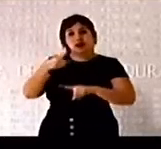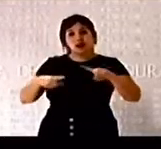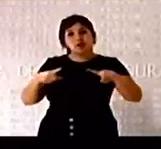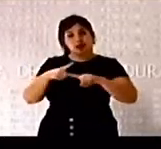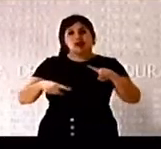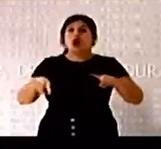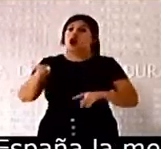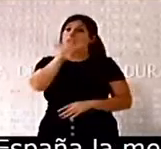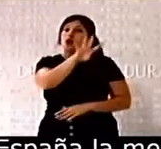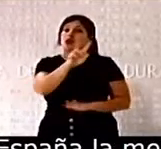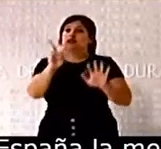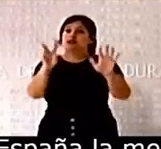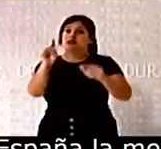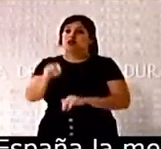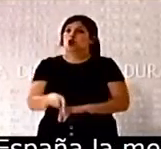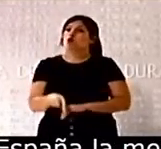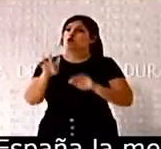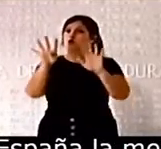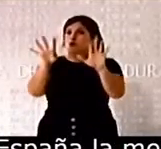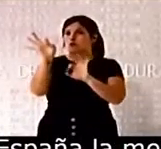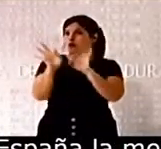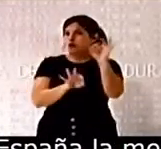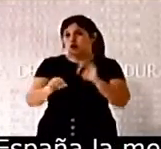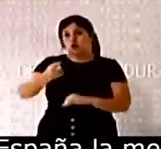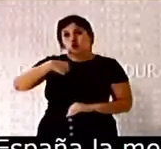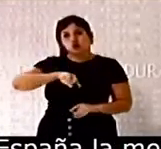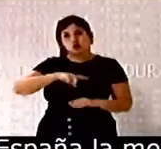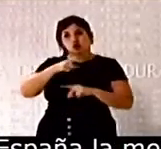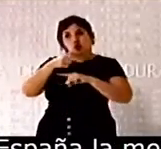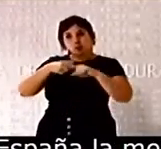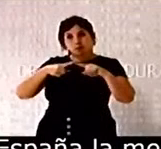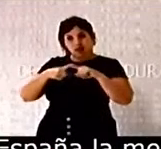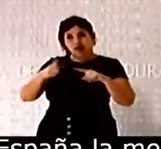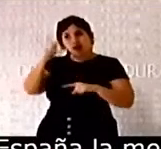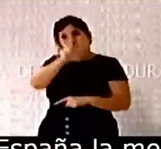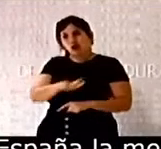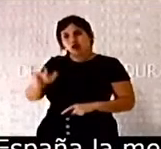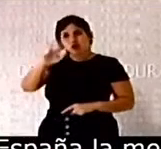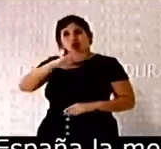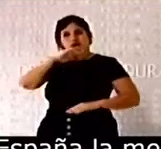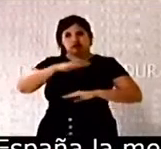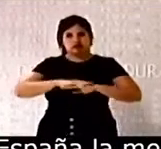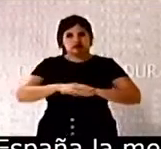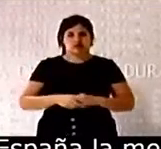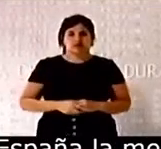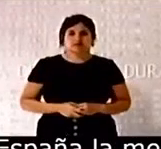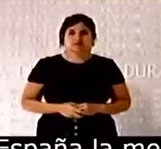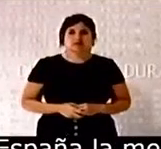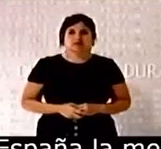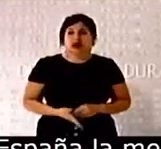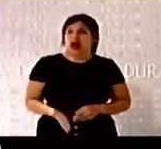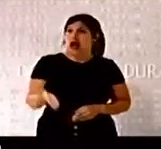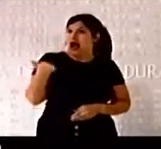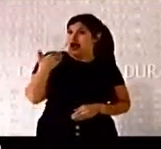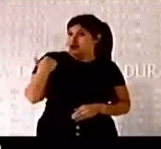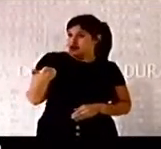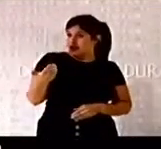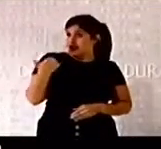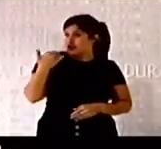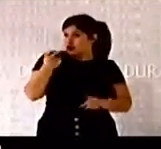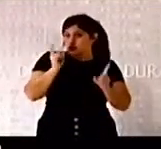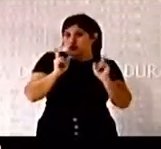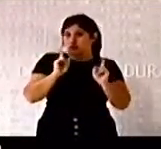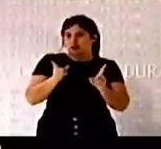la media española, ¿no? Miren, solo en el día de ayer, pusimos más